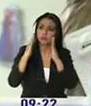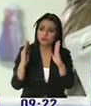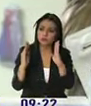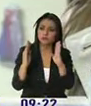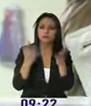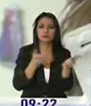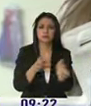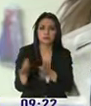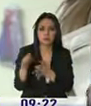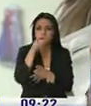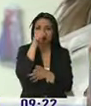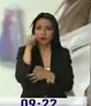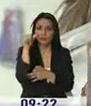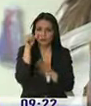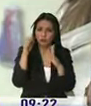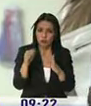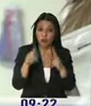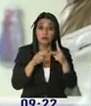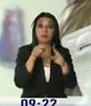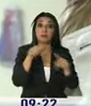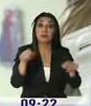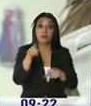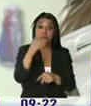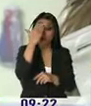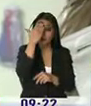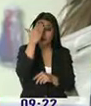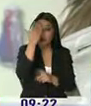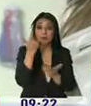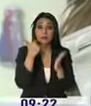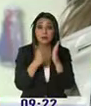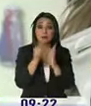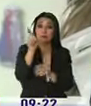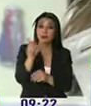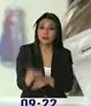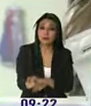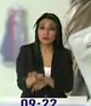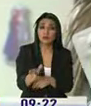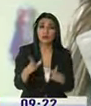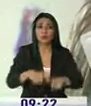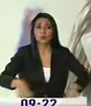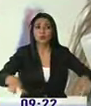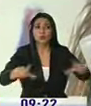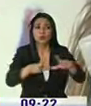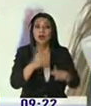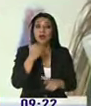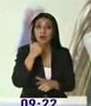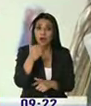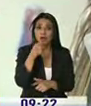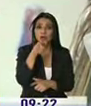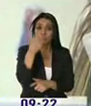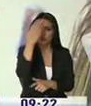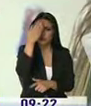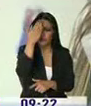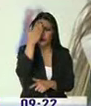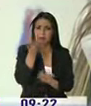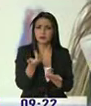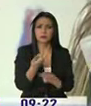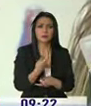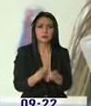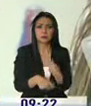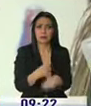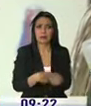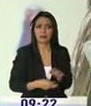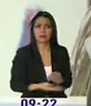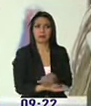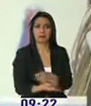adicciones, por ejemplo, pero también si usted conoce de alguna persona, algún sector donde se esté, donde haya algún problema